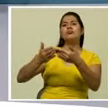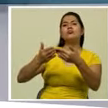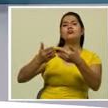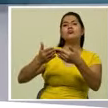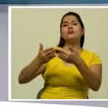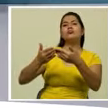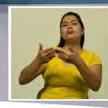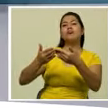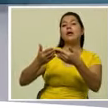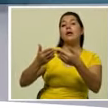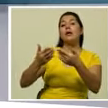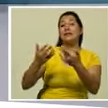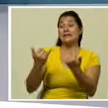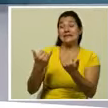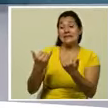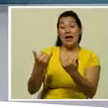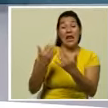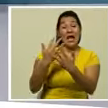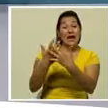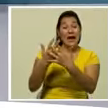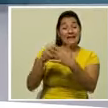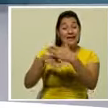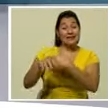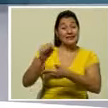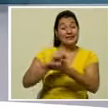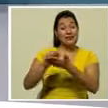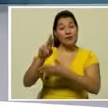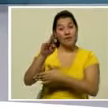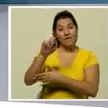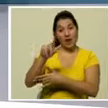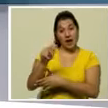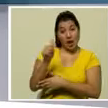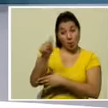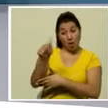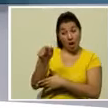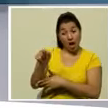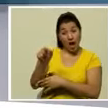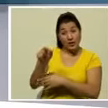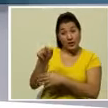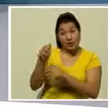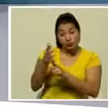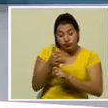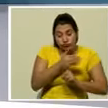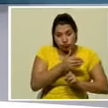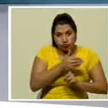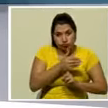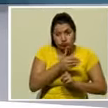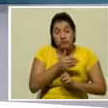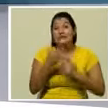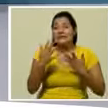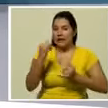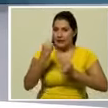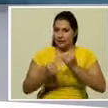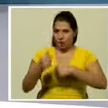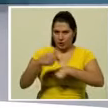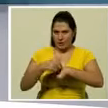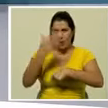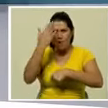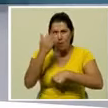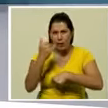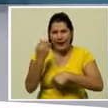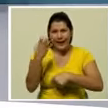cárcel Reinaldo Villalobos en San Rafael de Alajuela. Hace 14 días, un funcionario penitenciario de ese centro